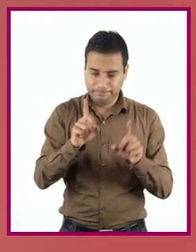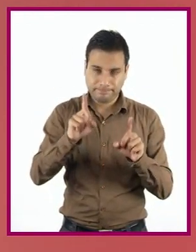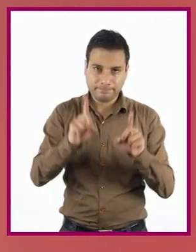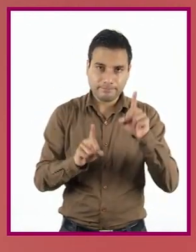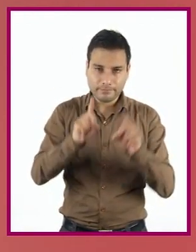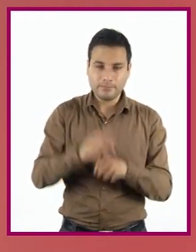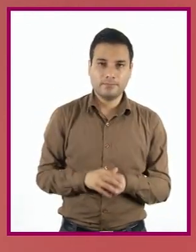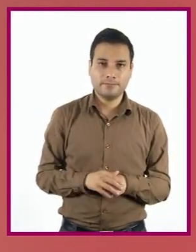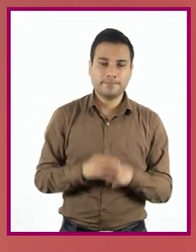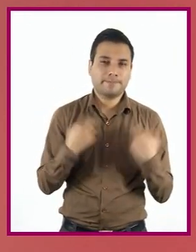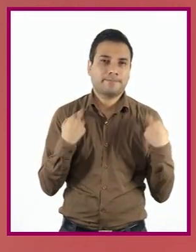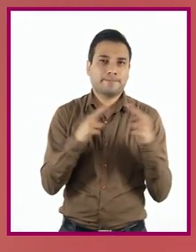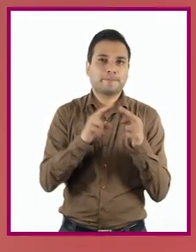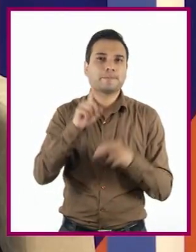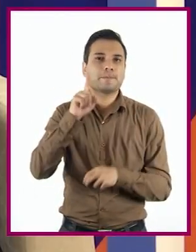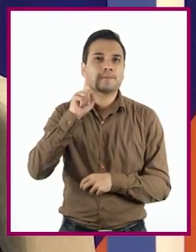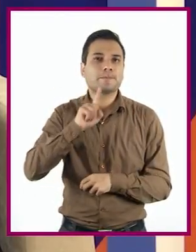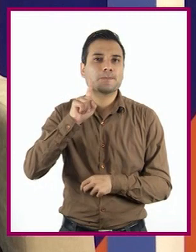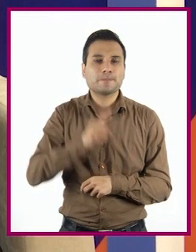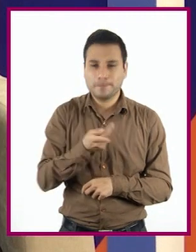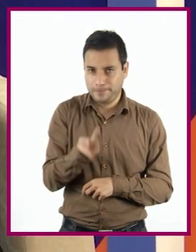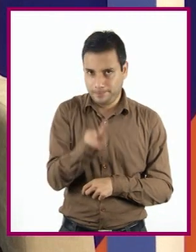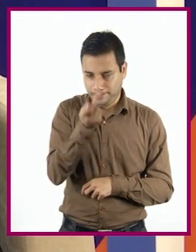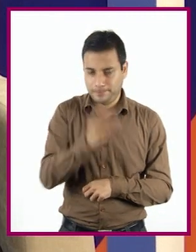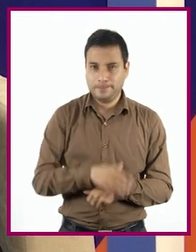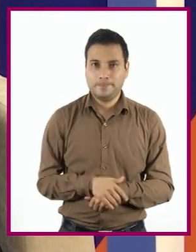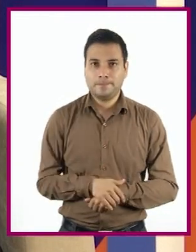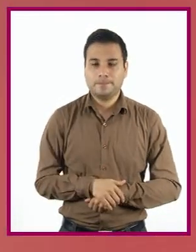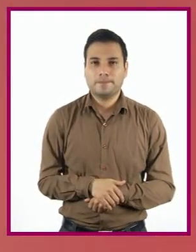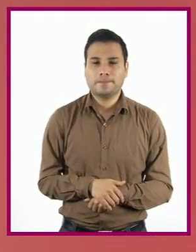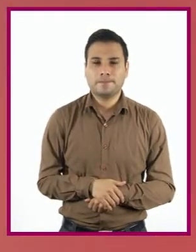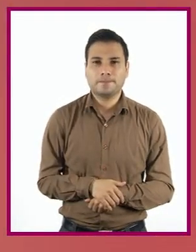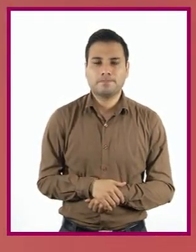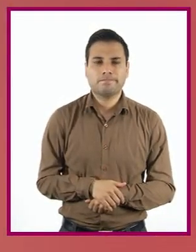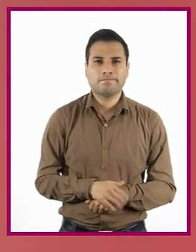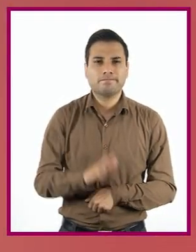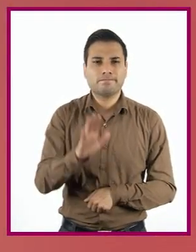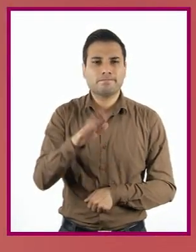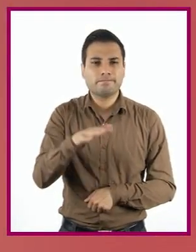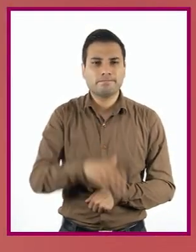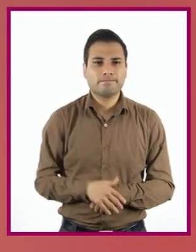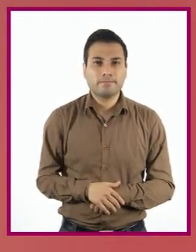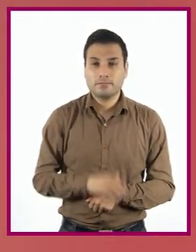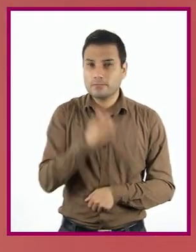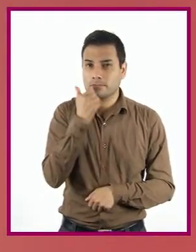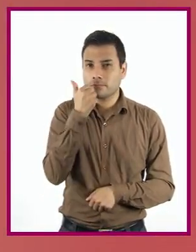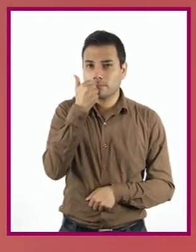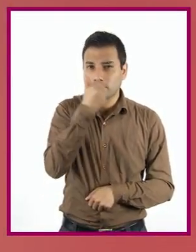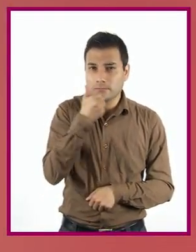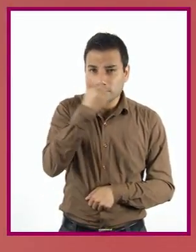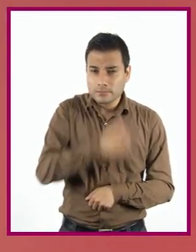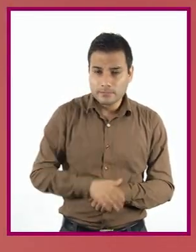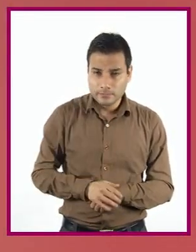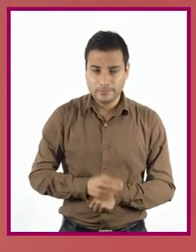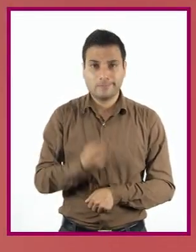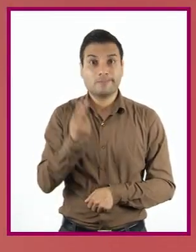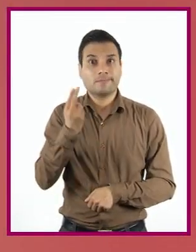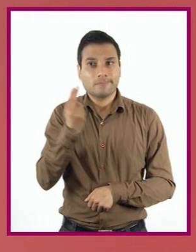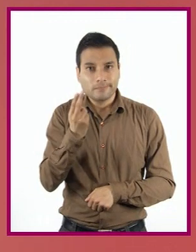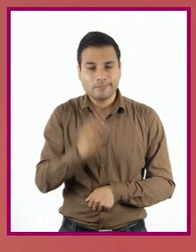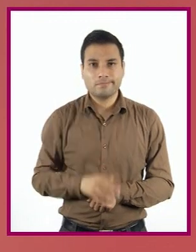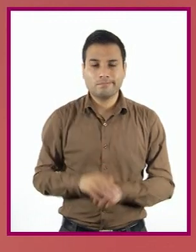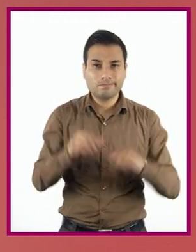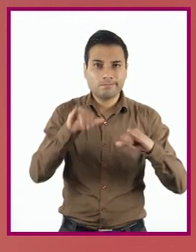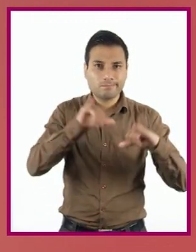jubilada Olivia López pregunta: Doctor Hugo César, ¿qué tan importante es que los estudiantes desarrollen el gusto y la curiosidad por